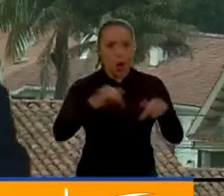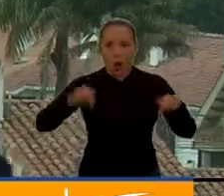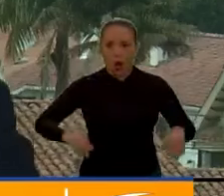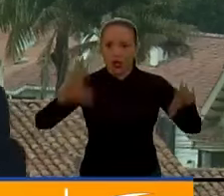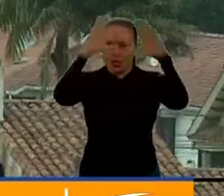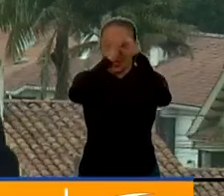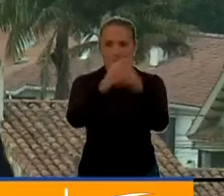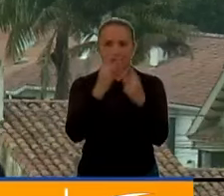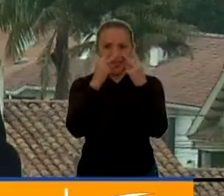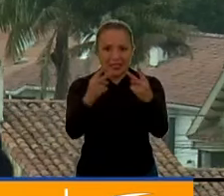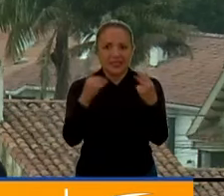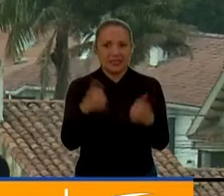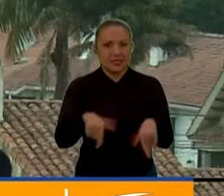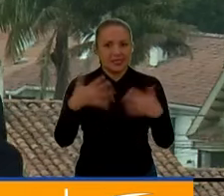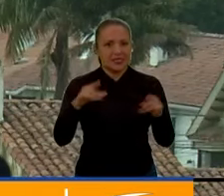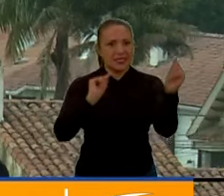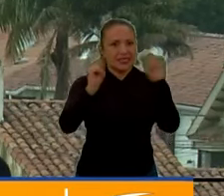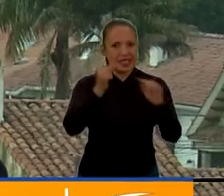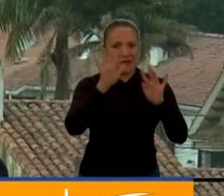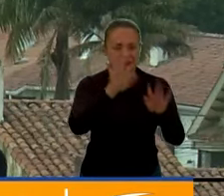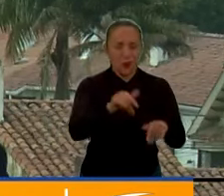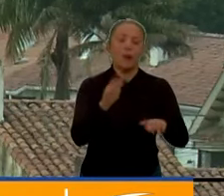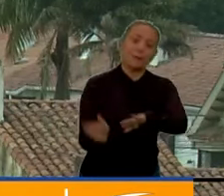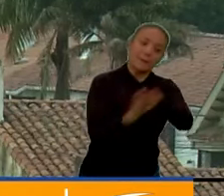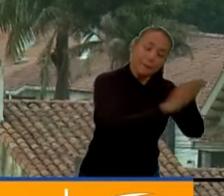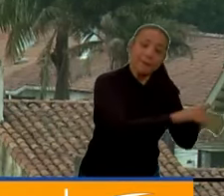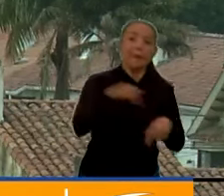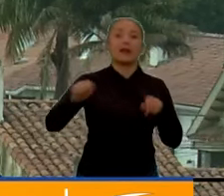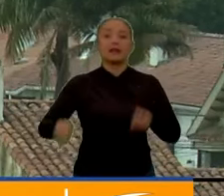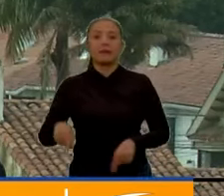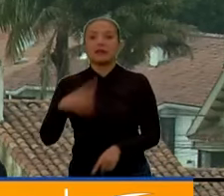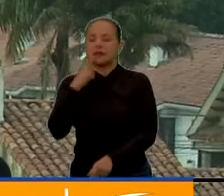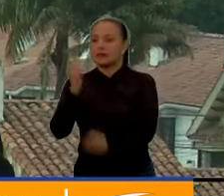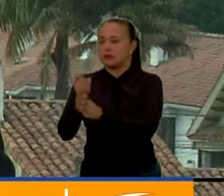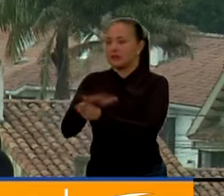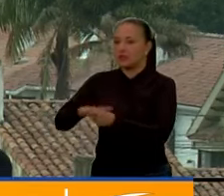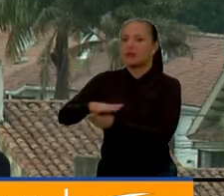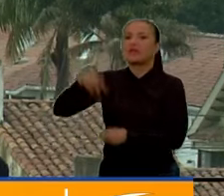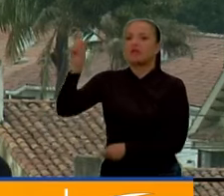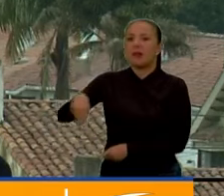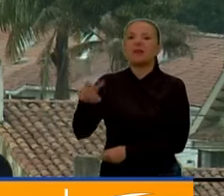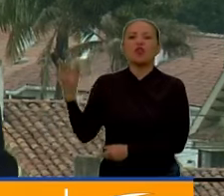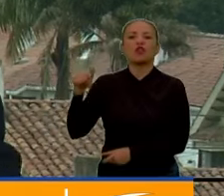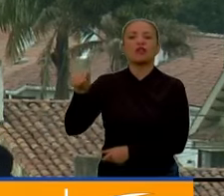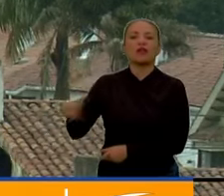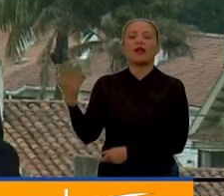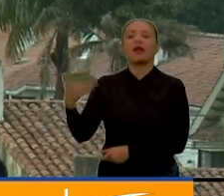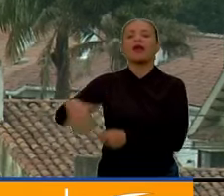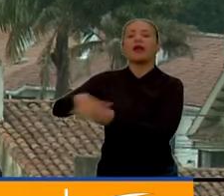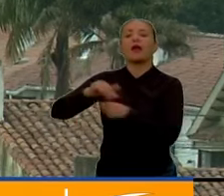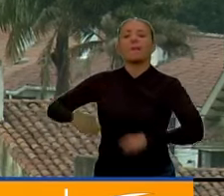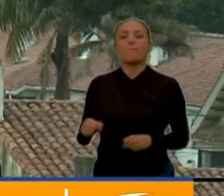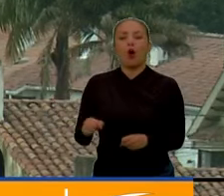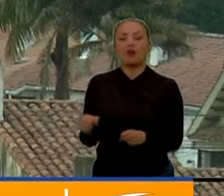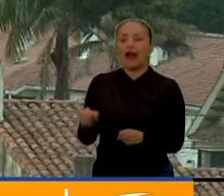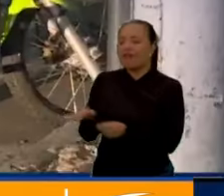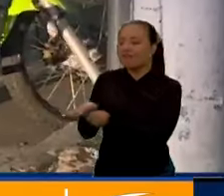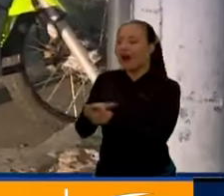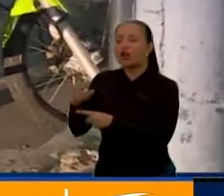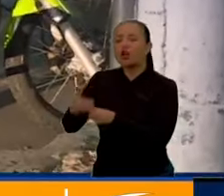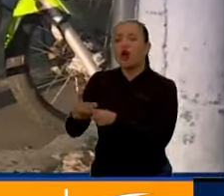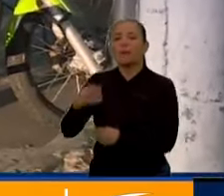Desafío también al que están viviendo los habitantes de un barrio en Bogotá. Ustedes no se imaginan el drama de ellos. El barrio se llama Mandalay. Está ubicado